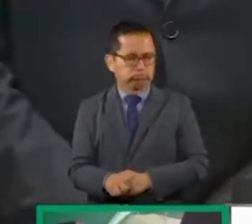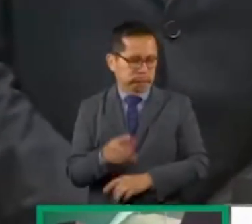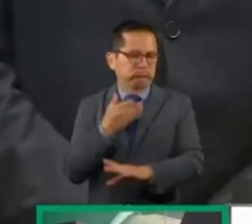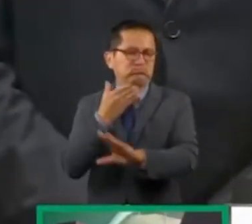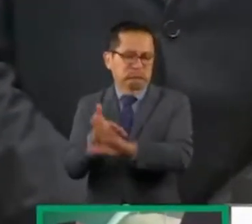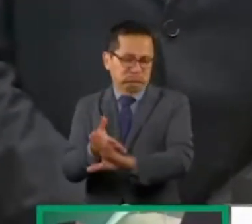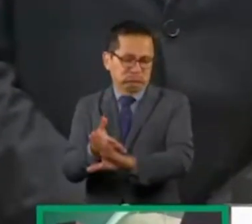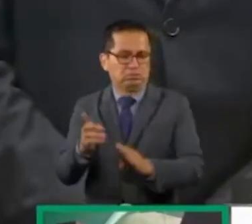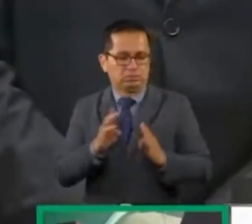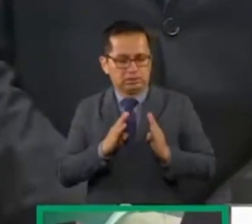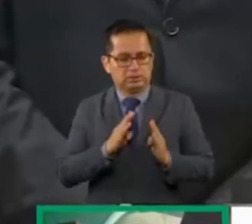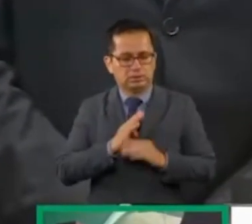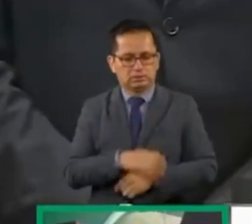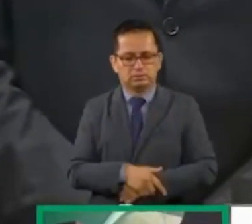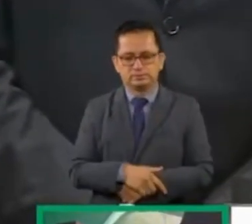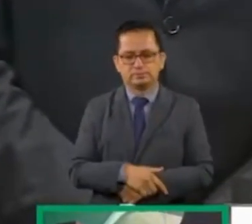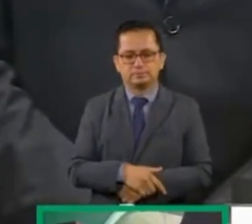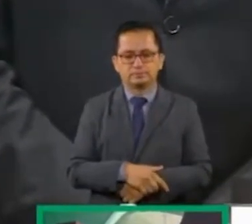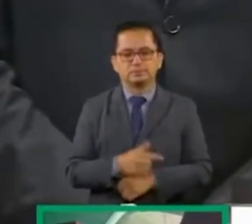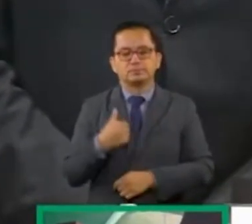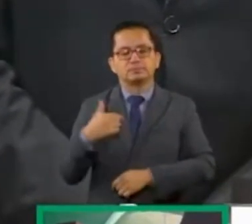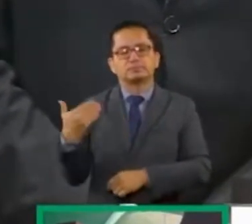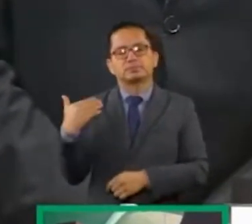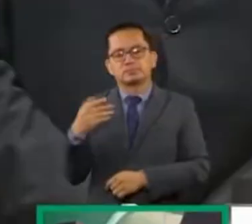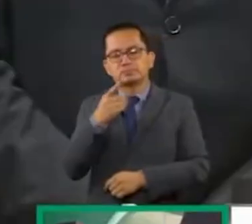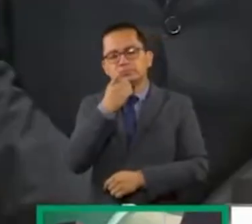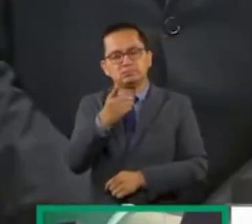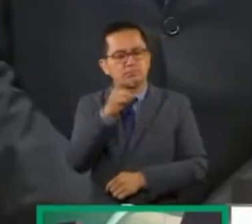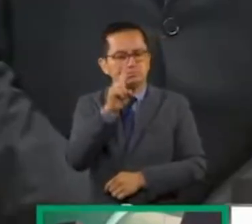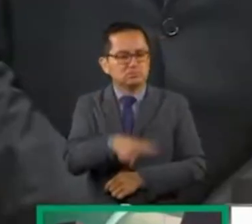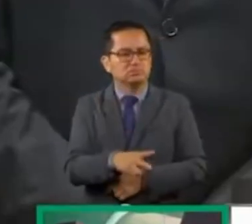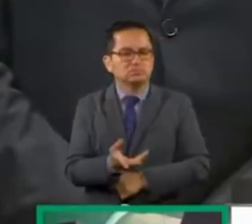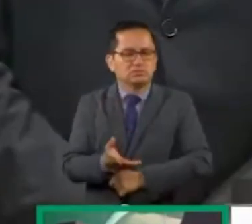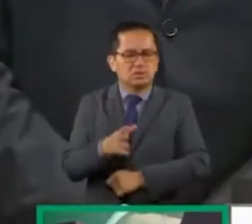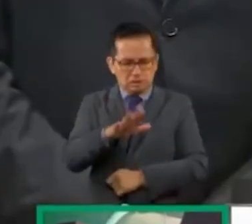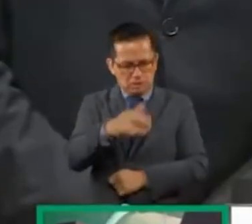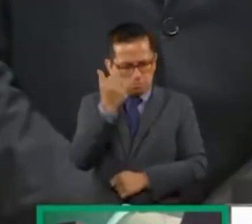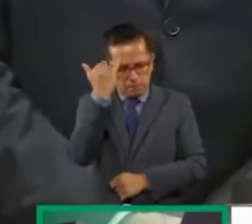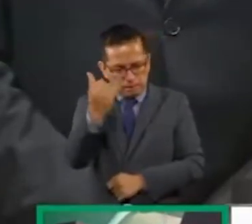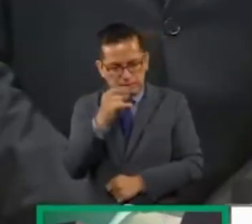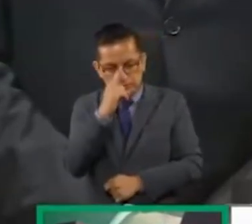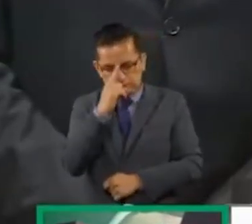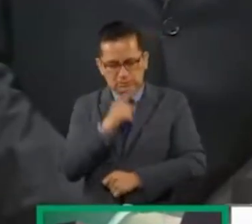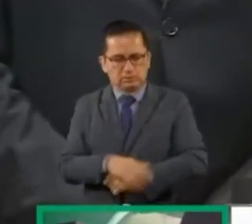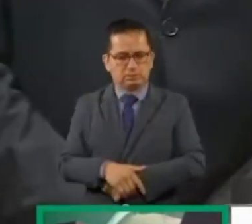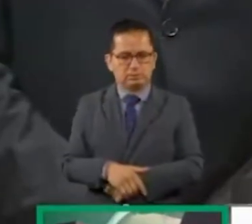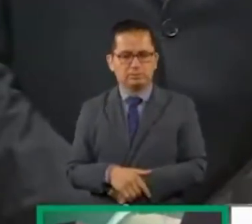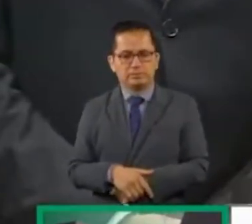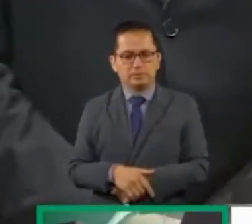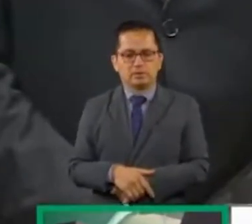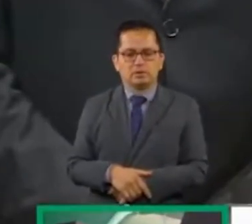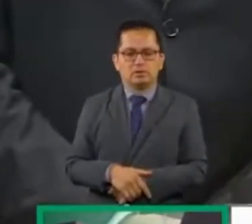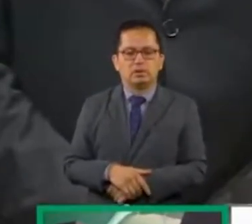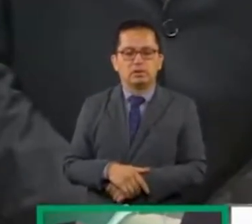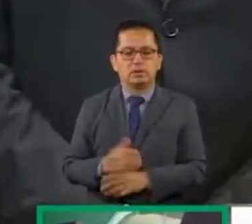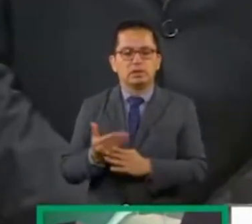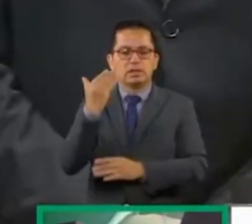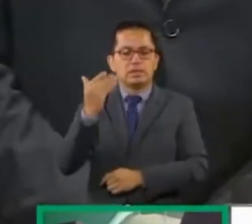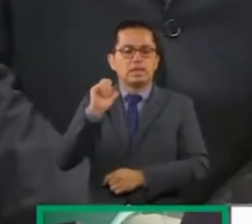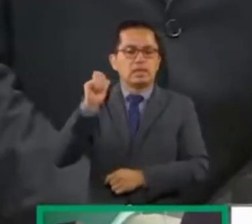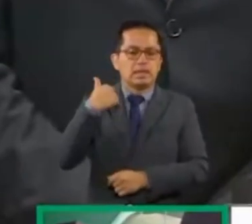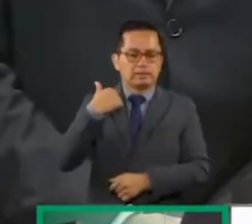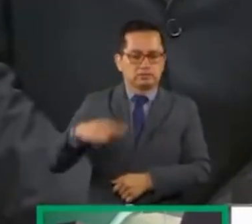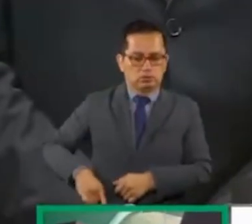Pero yo por eso decía que el chiste se cuenta solo. Usted imagínese que integrantes del gobierno de